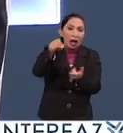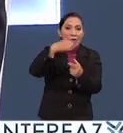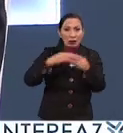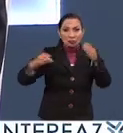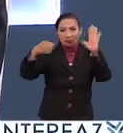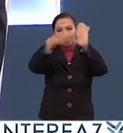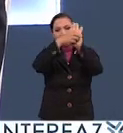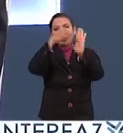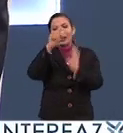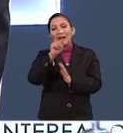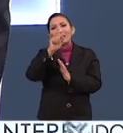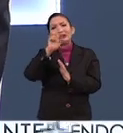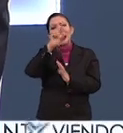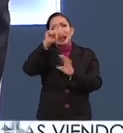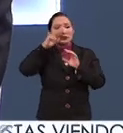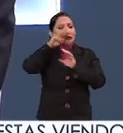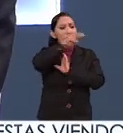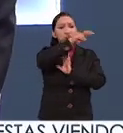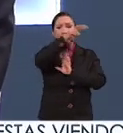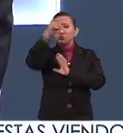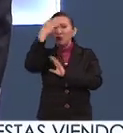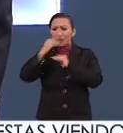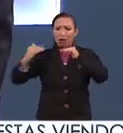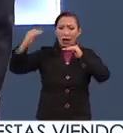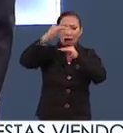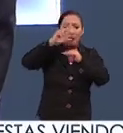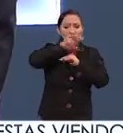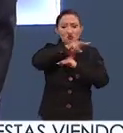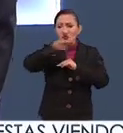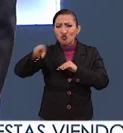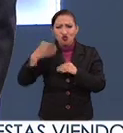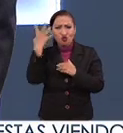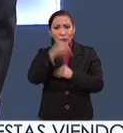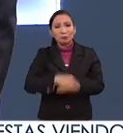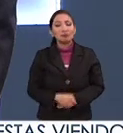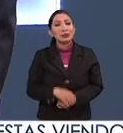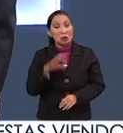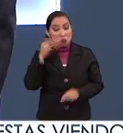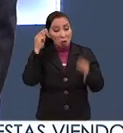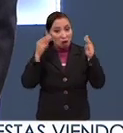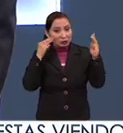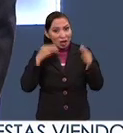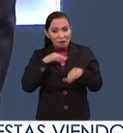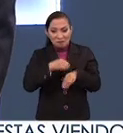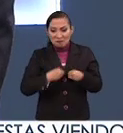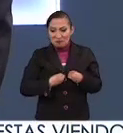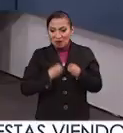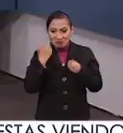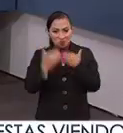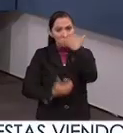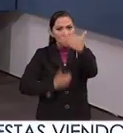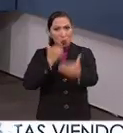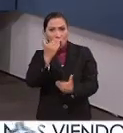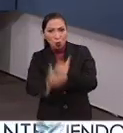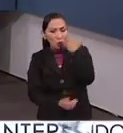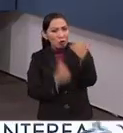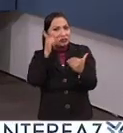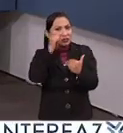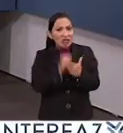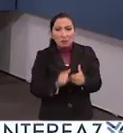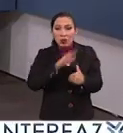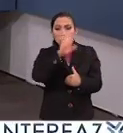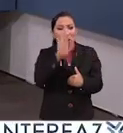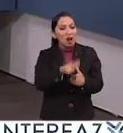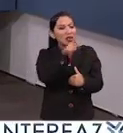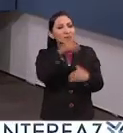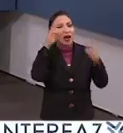terraza, una de las terrazas con mejor vista y más bellas de la Ciudad de México, ¿eh? Pues un museo vivo en toda la extensión de la palabra, que no dejará